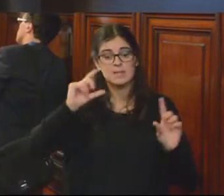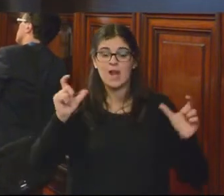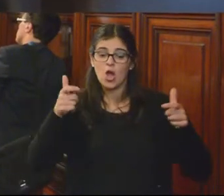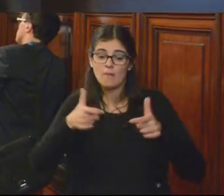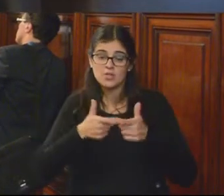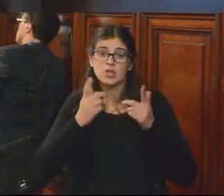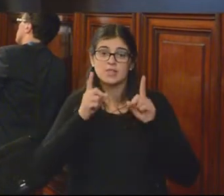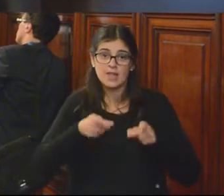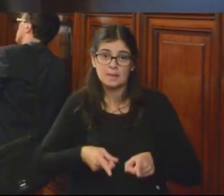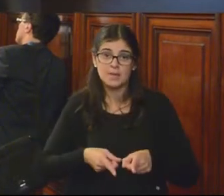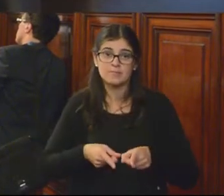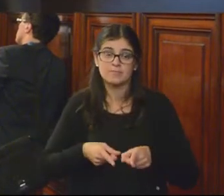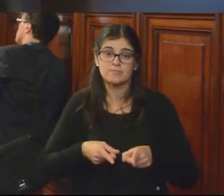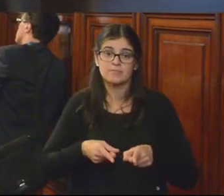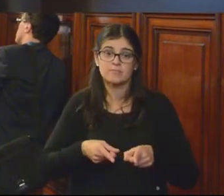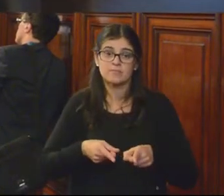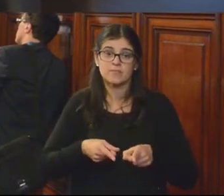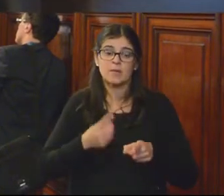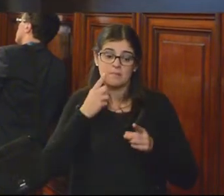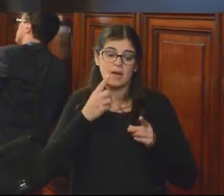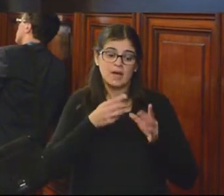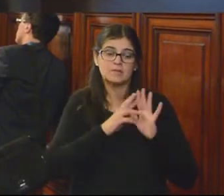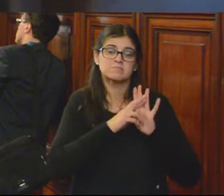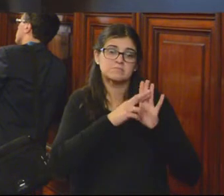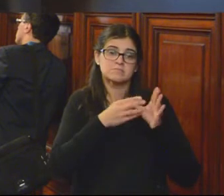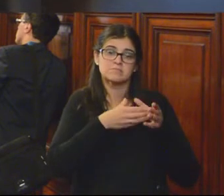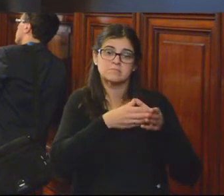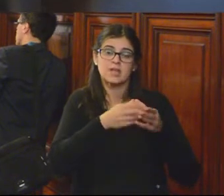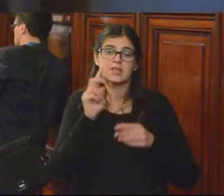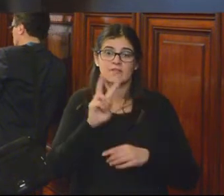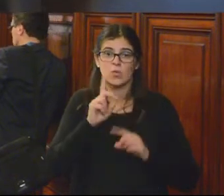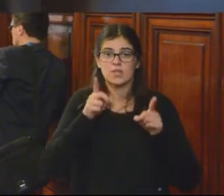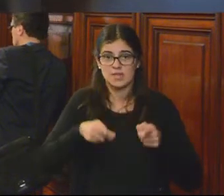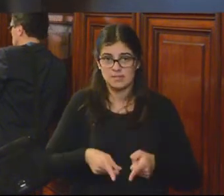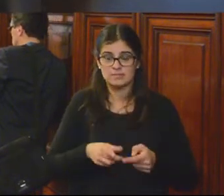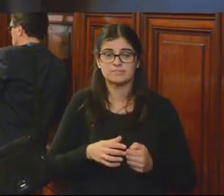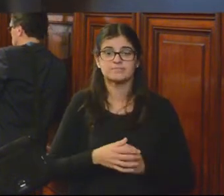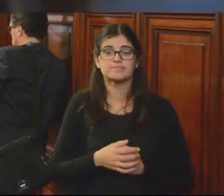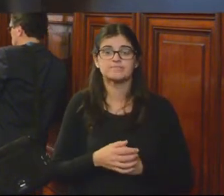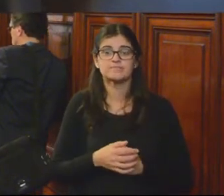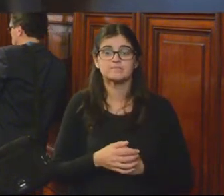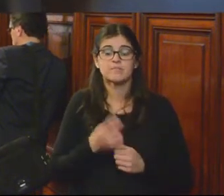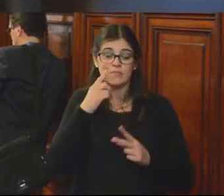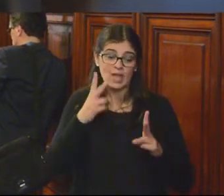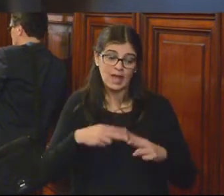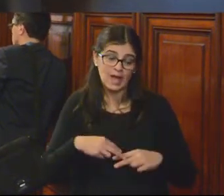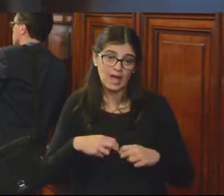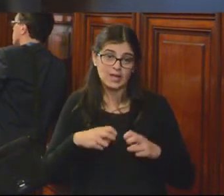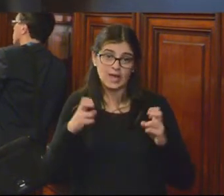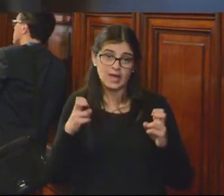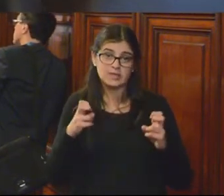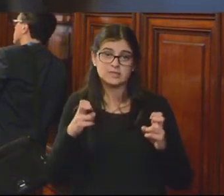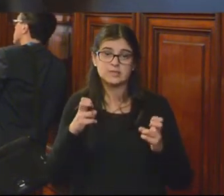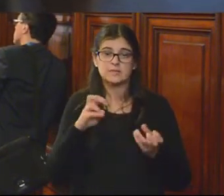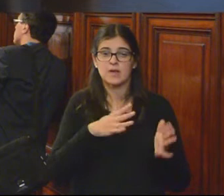también para la Honorable Delegación del Estado de Venezuela. El análisis son